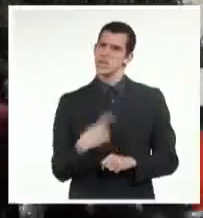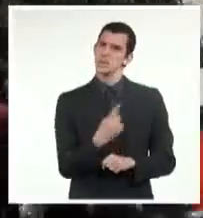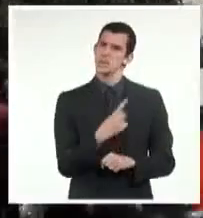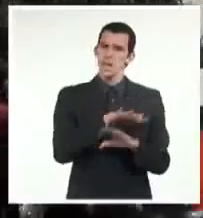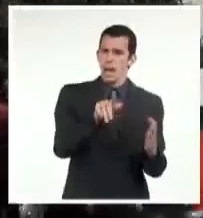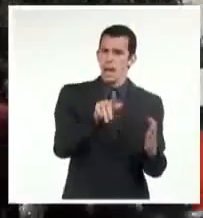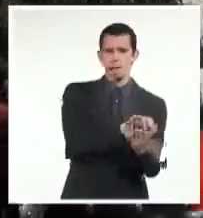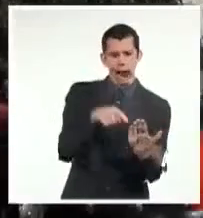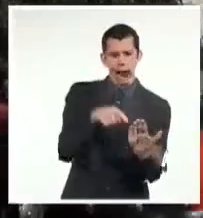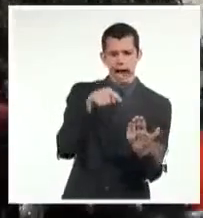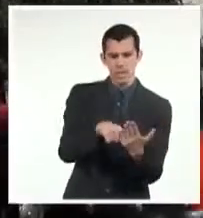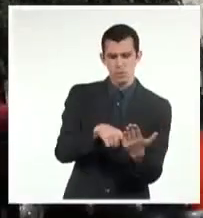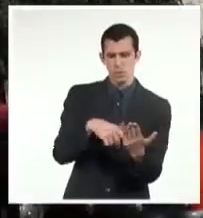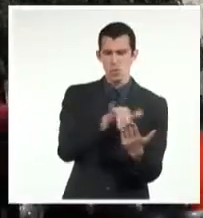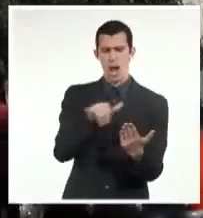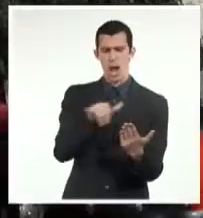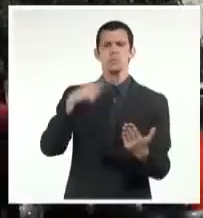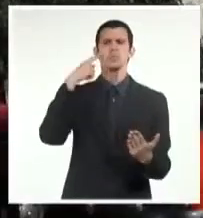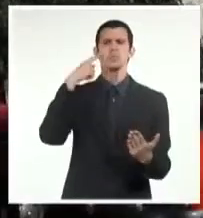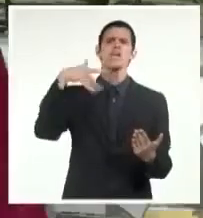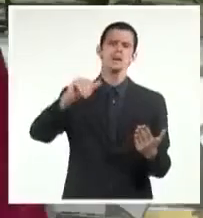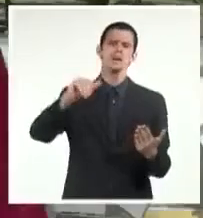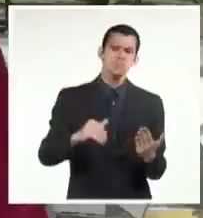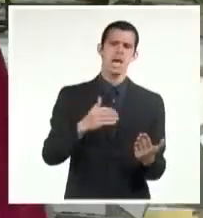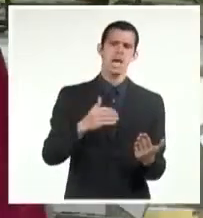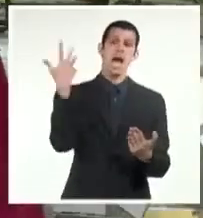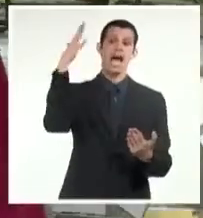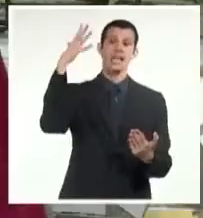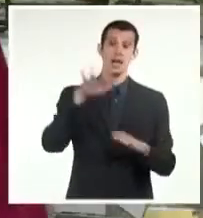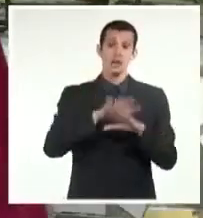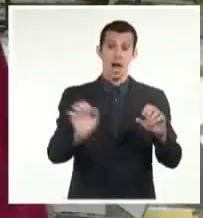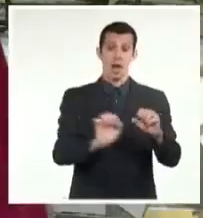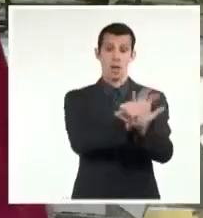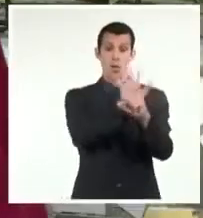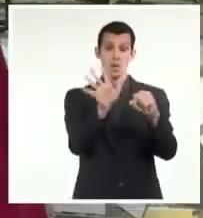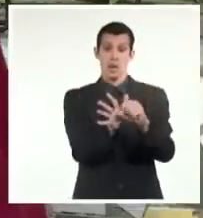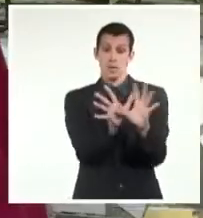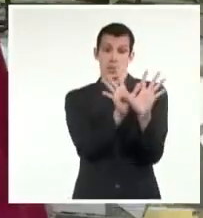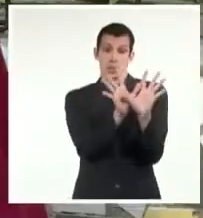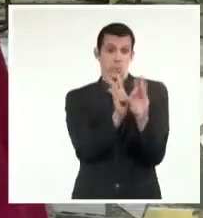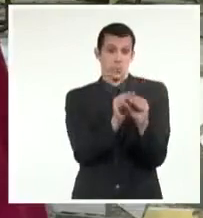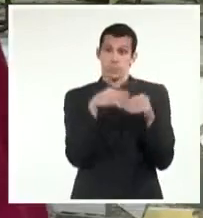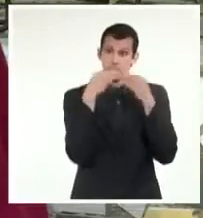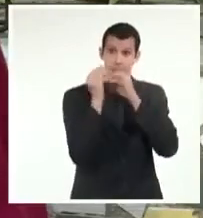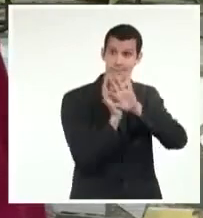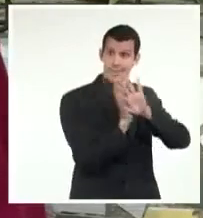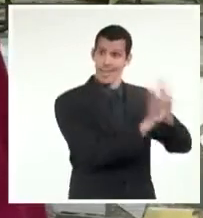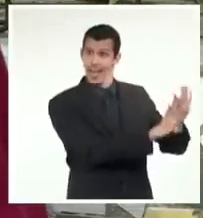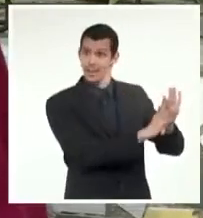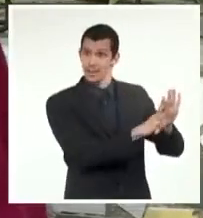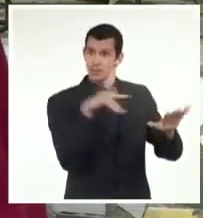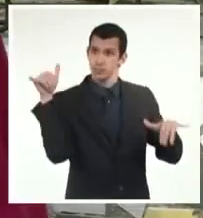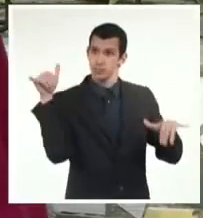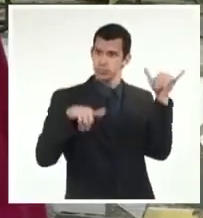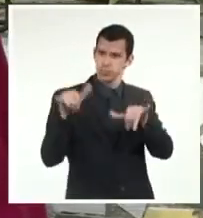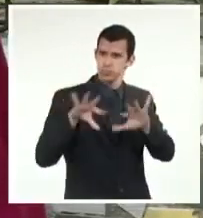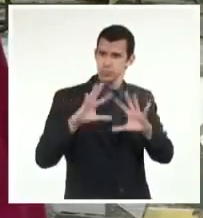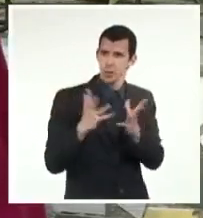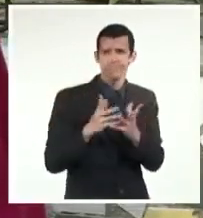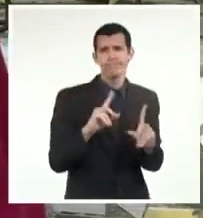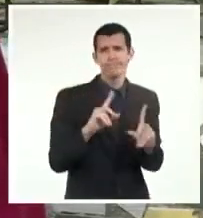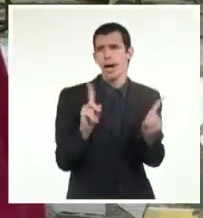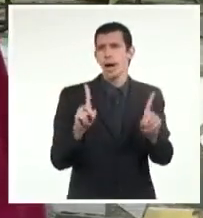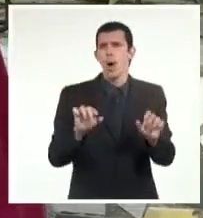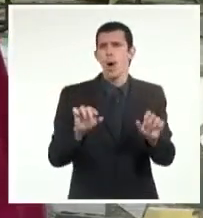metas altas en el renacimiento del turismo no eran cumplibles porque todas dependían del